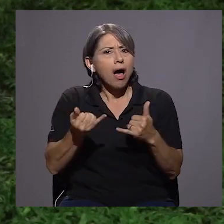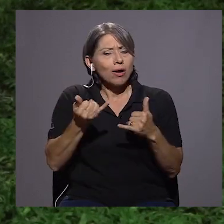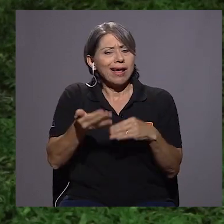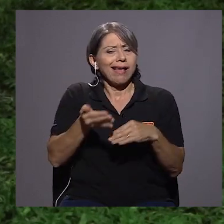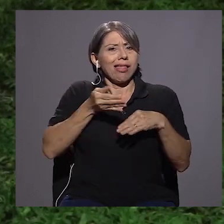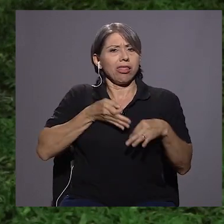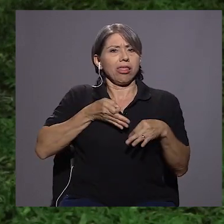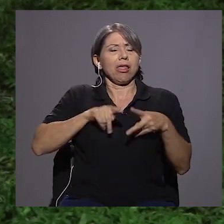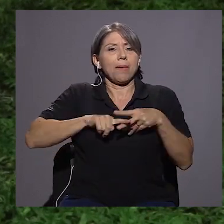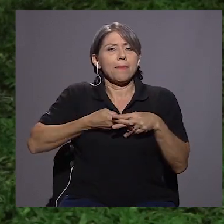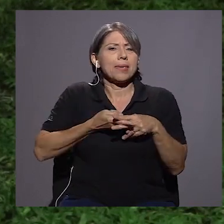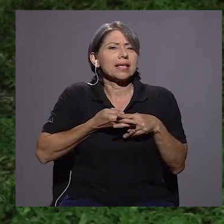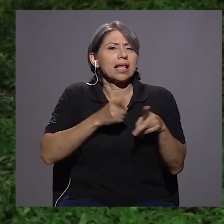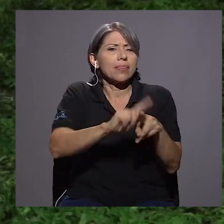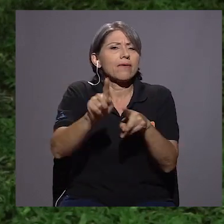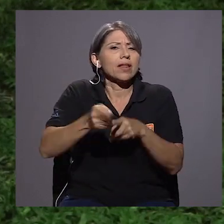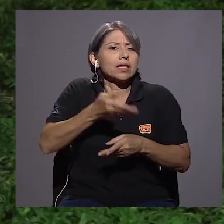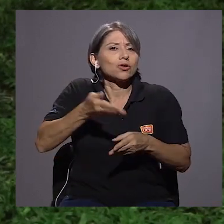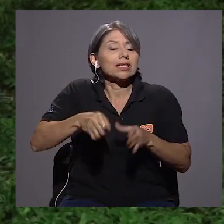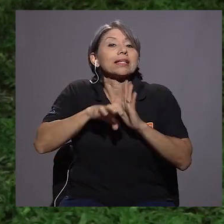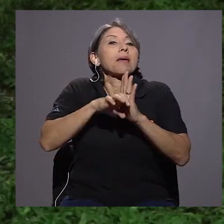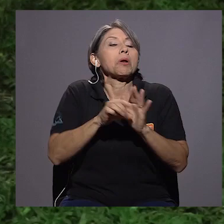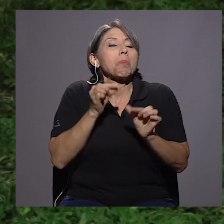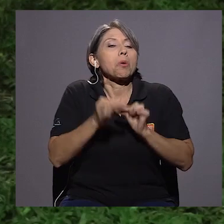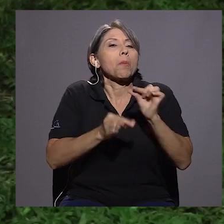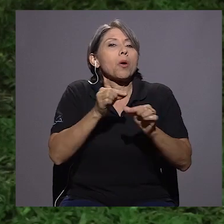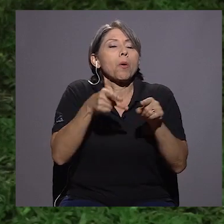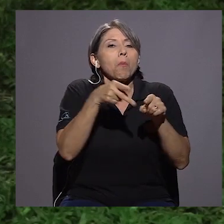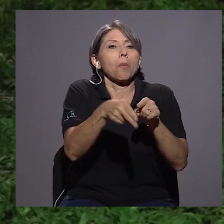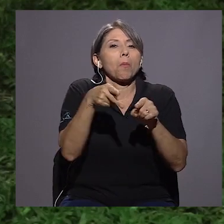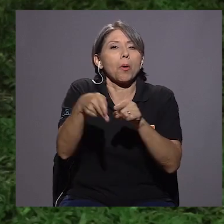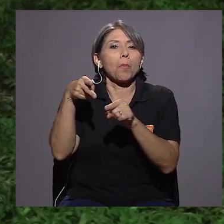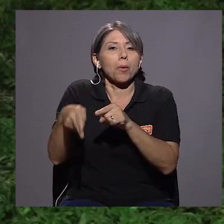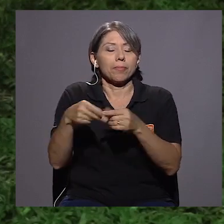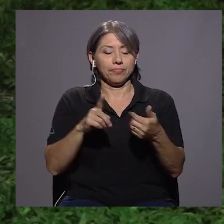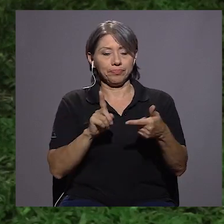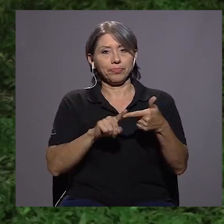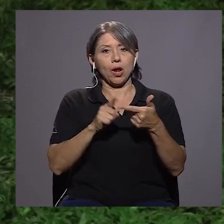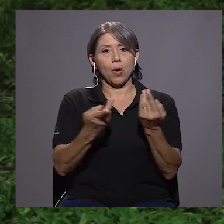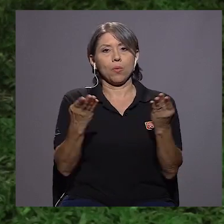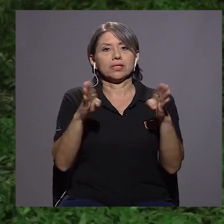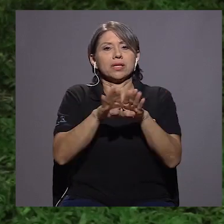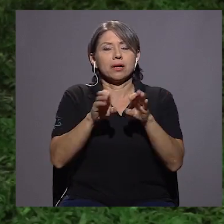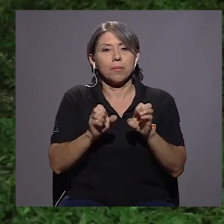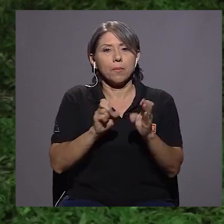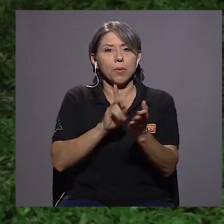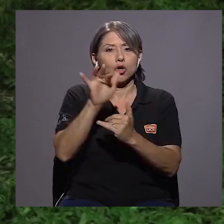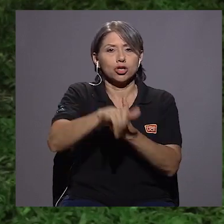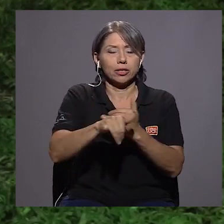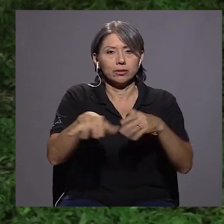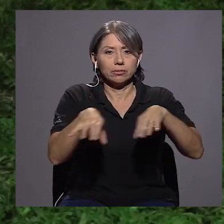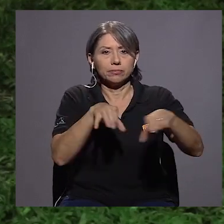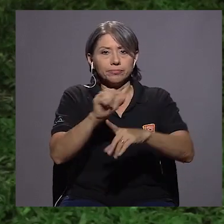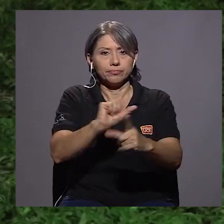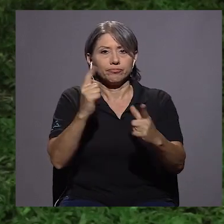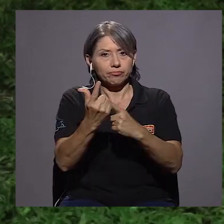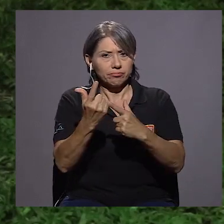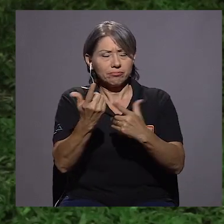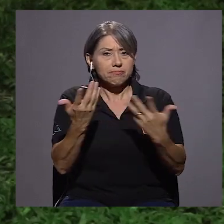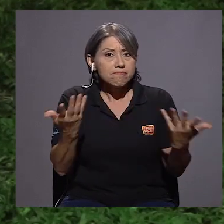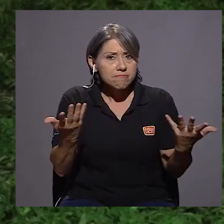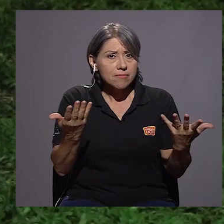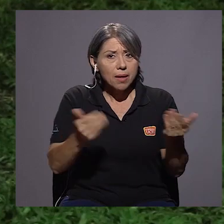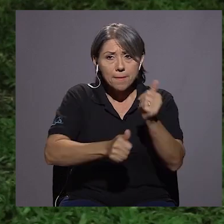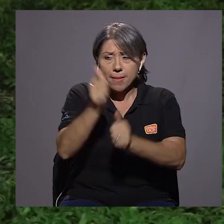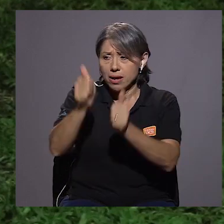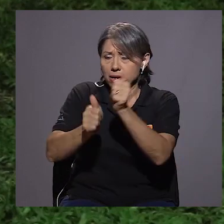de cosas dentro de la universidad. Por ejemplo, despidos a cuentagotas, cierre de proyectos de acción social, ¿no? Cosas que,